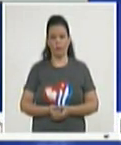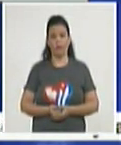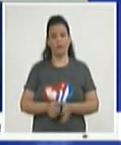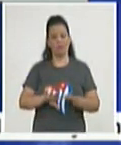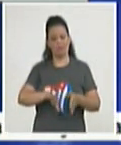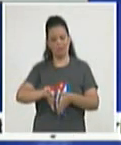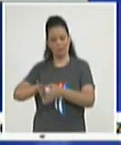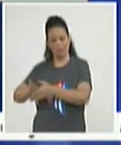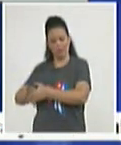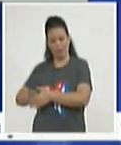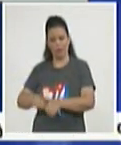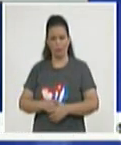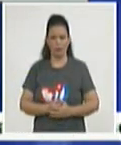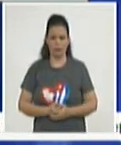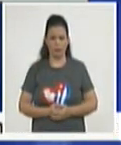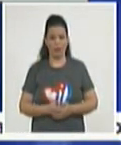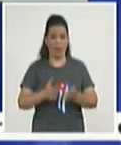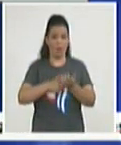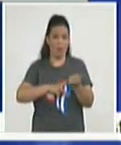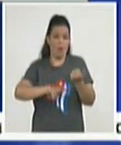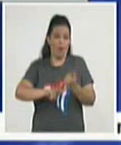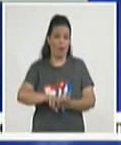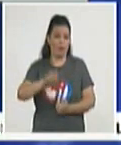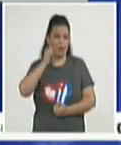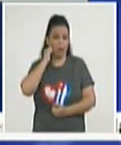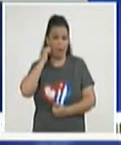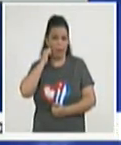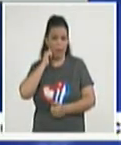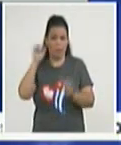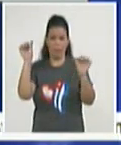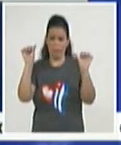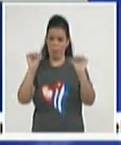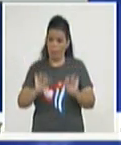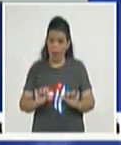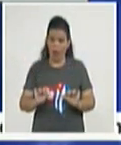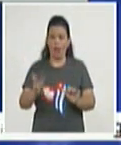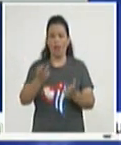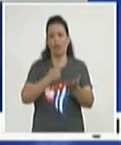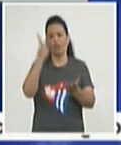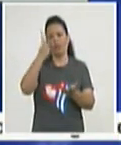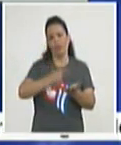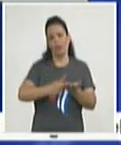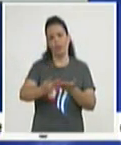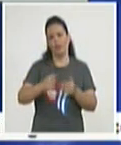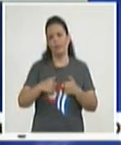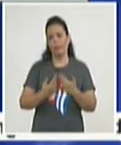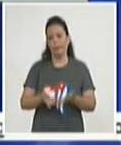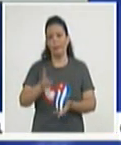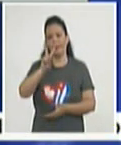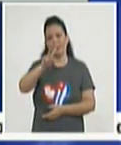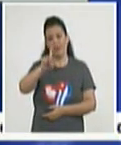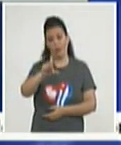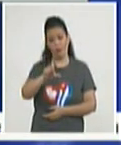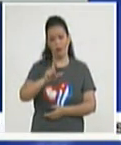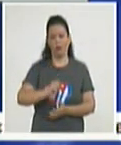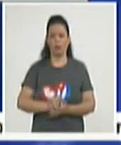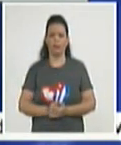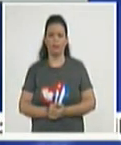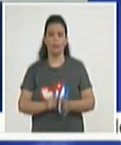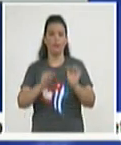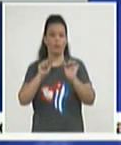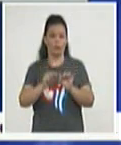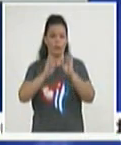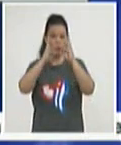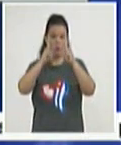tienen las mayores incidencias en estos últimos 15 días, la provincia de Villa Clara, que sí tiene un